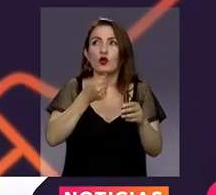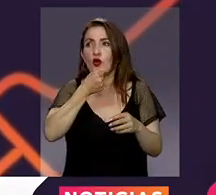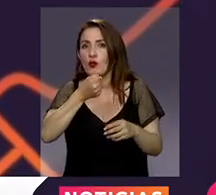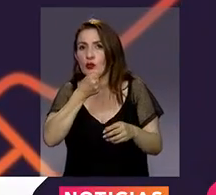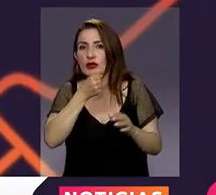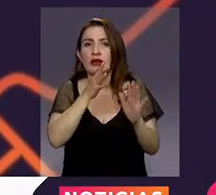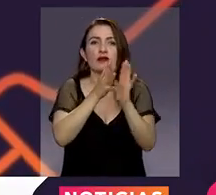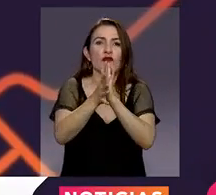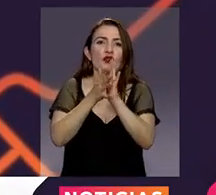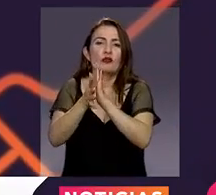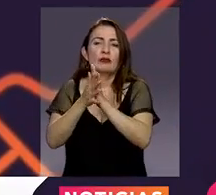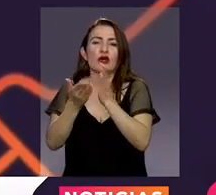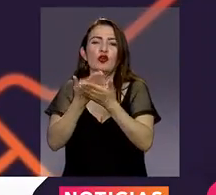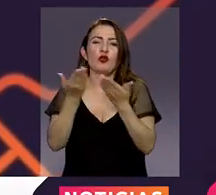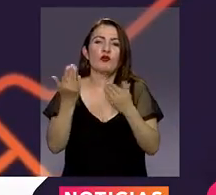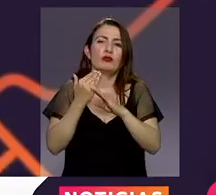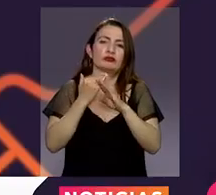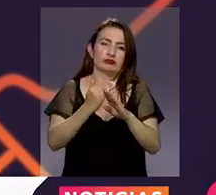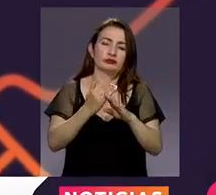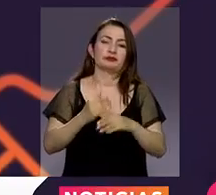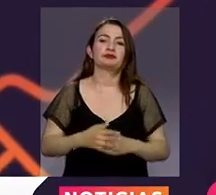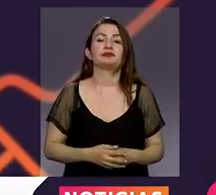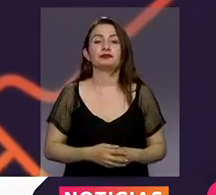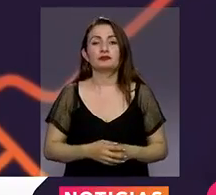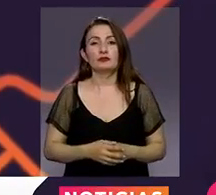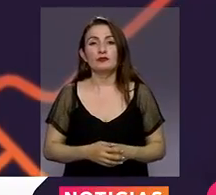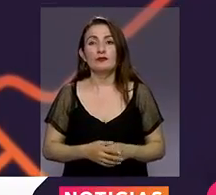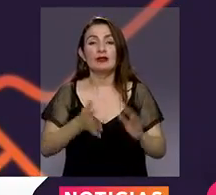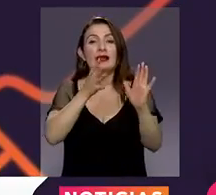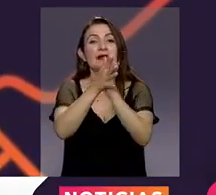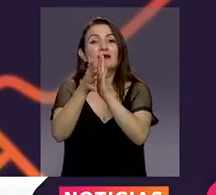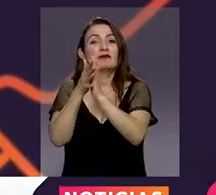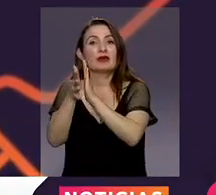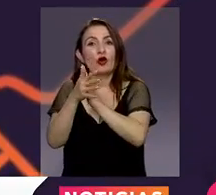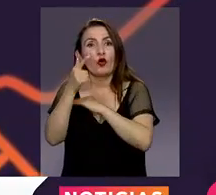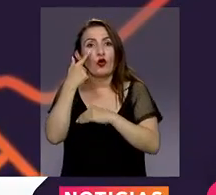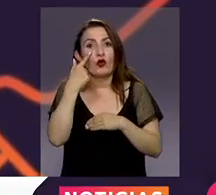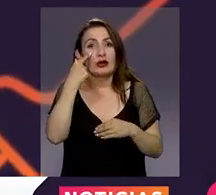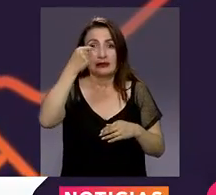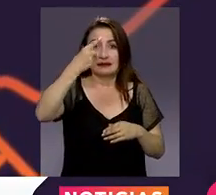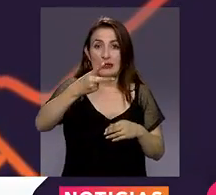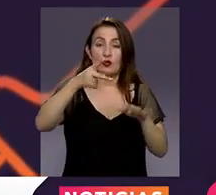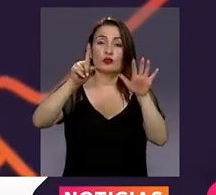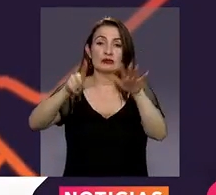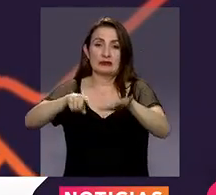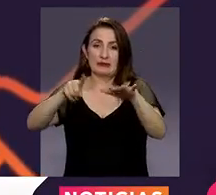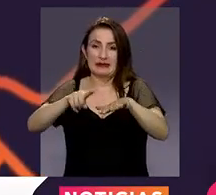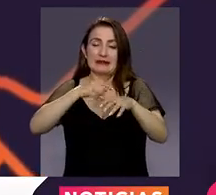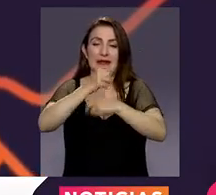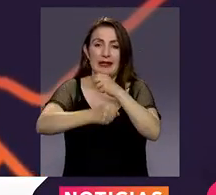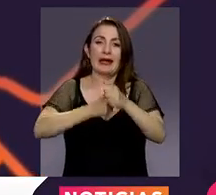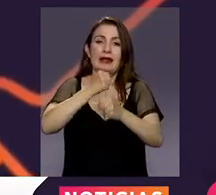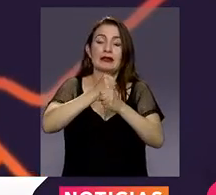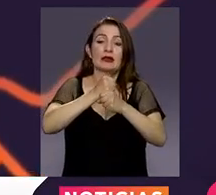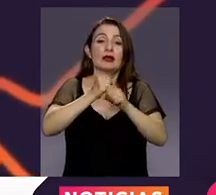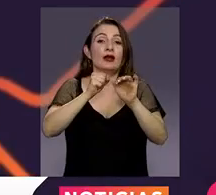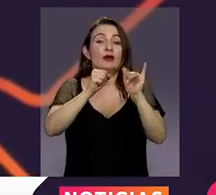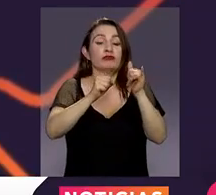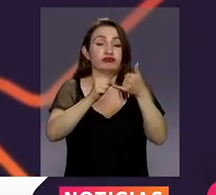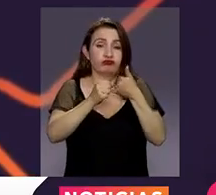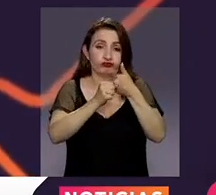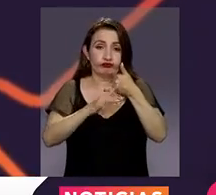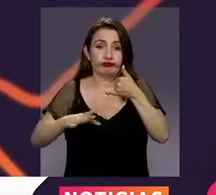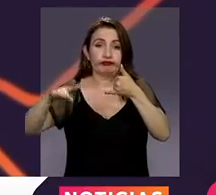e informes que emite el IDEAM, dado que se prevé que en el segundo semestre del año el Océano